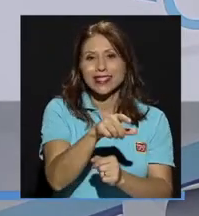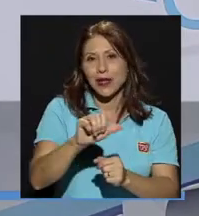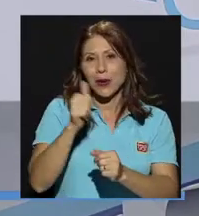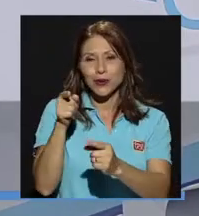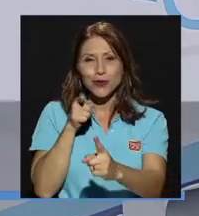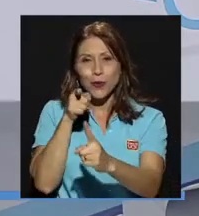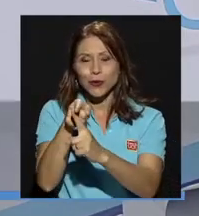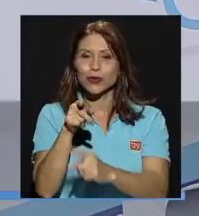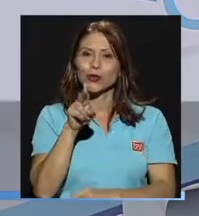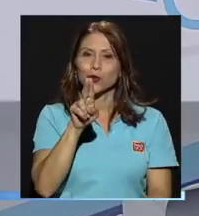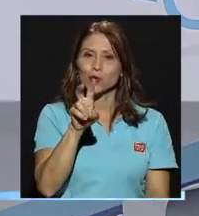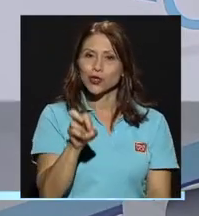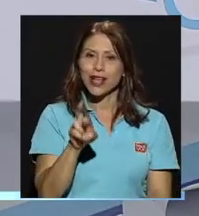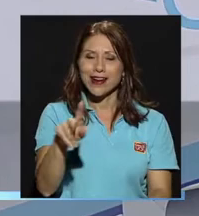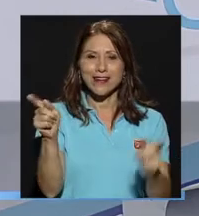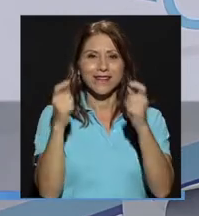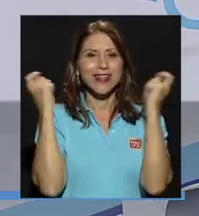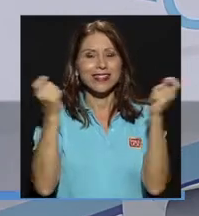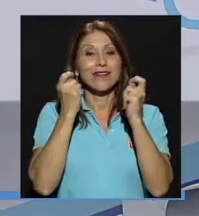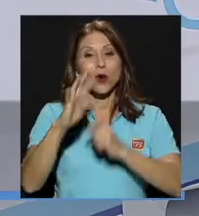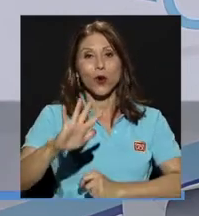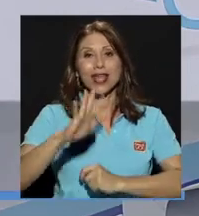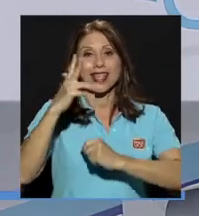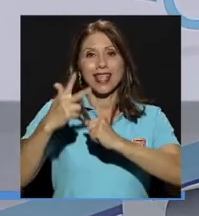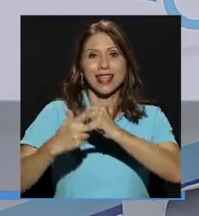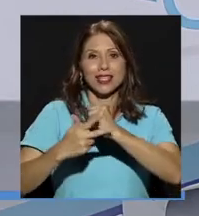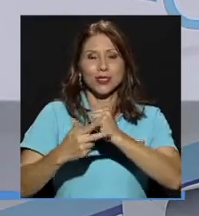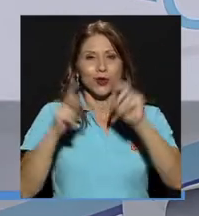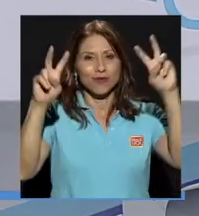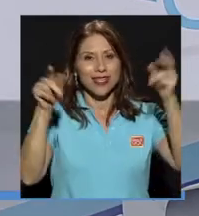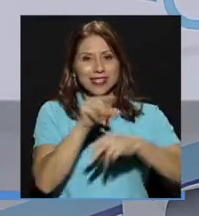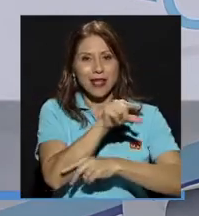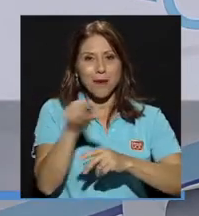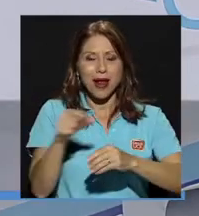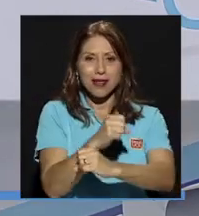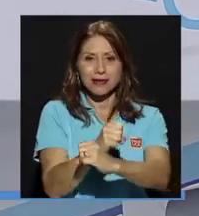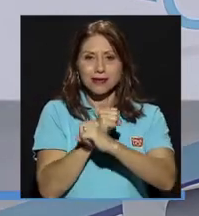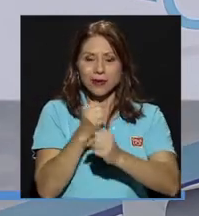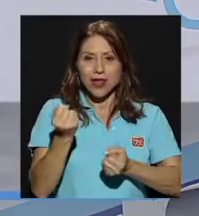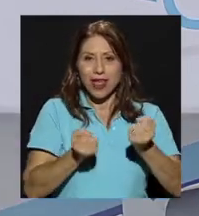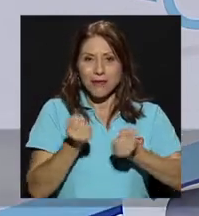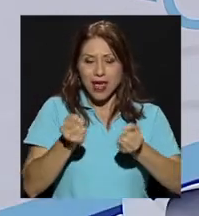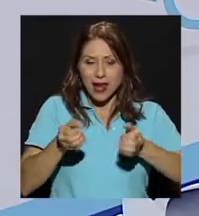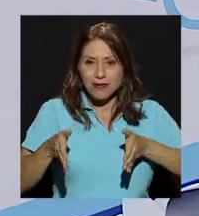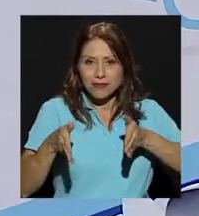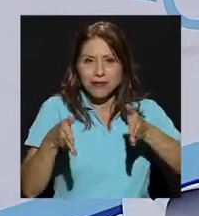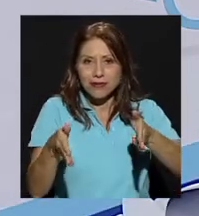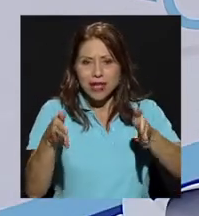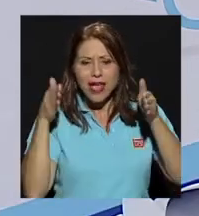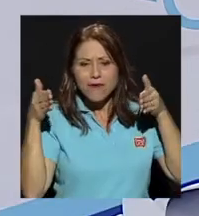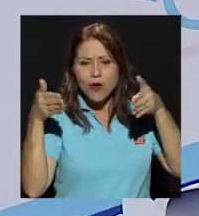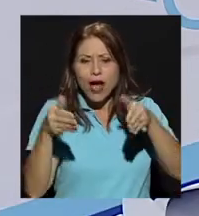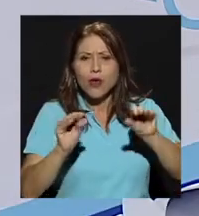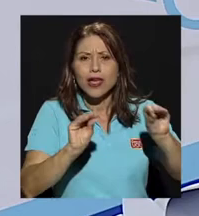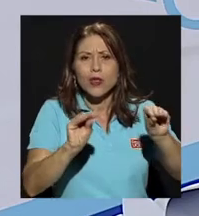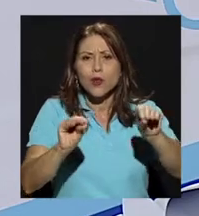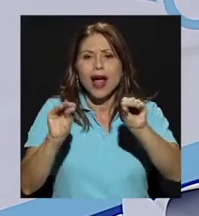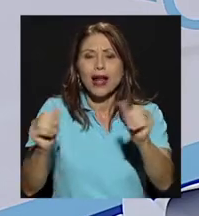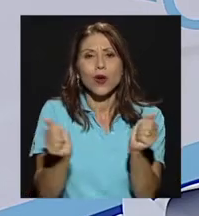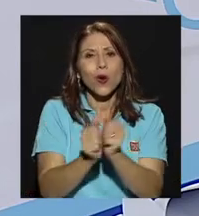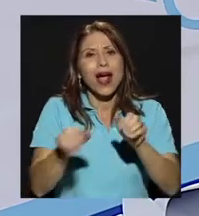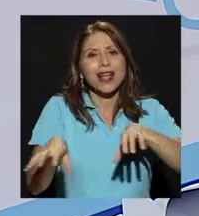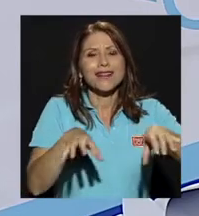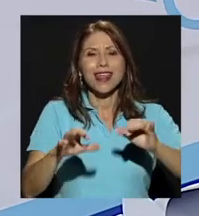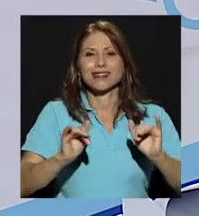otros propósitos, la UCR festejó la quinta edición de la Semana de Seguridad Vial, enfocada en educar con